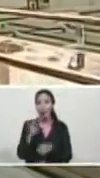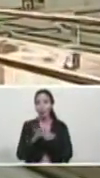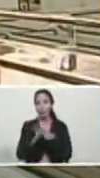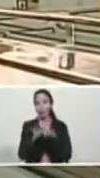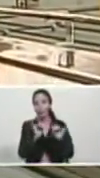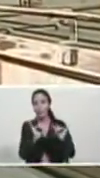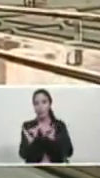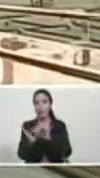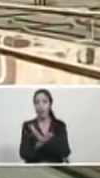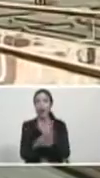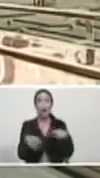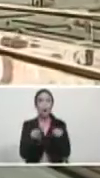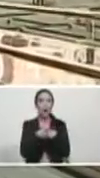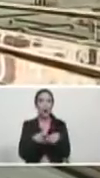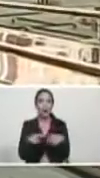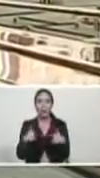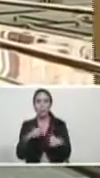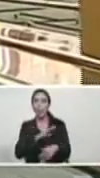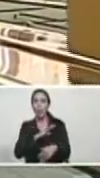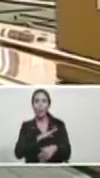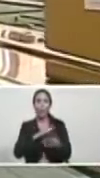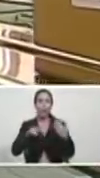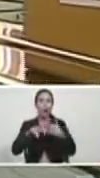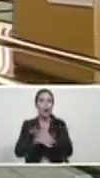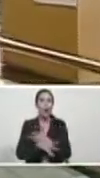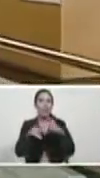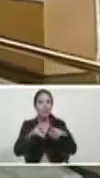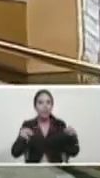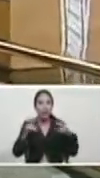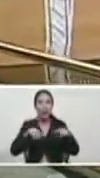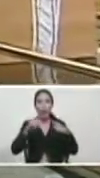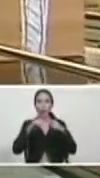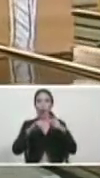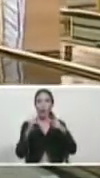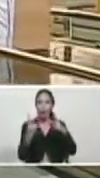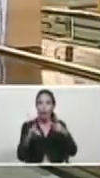el de Cuba, el de Nicaragua, el de Bolivia, el del ALBA, la Alianza